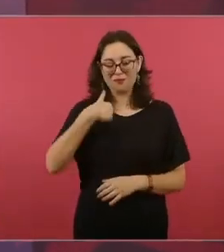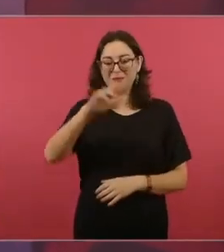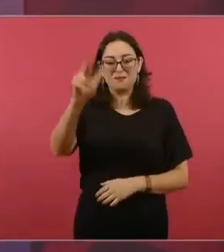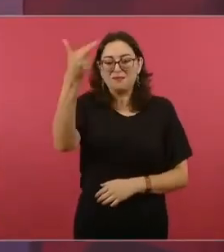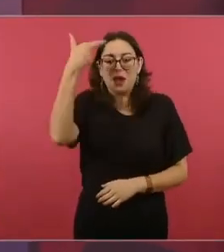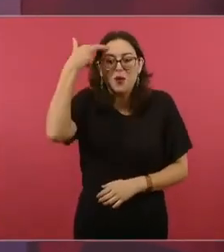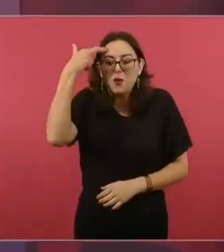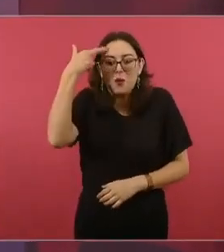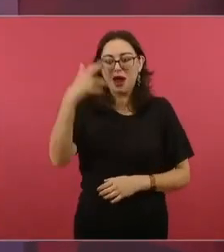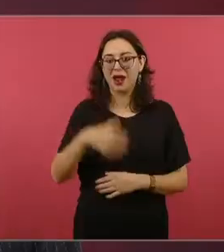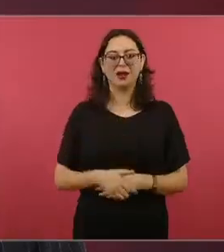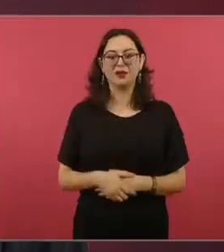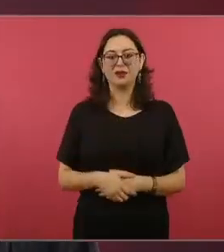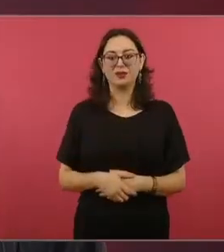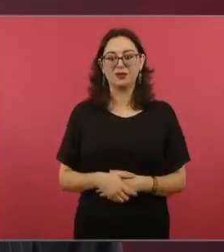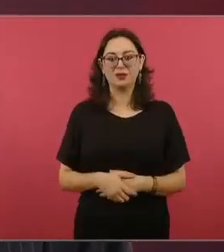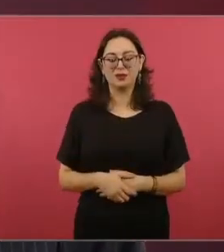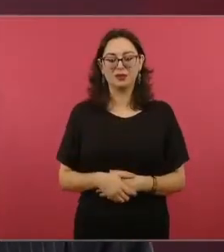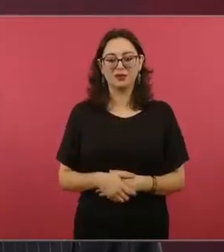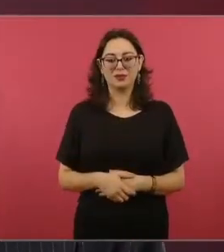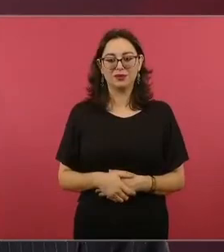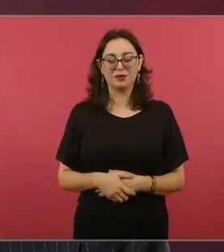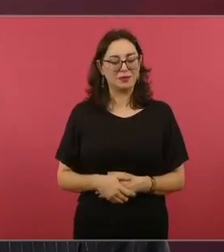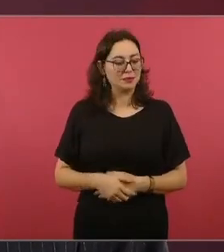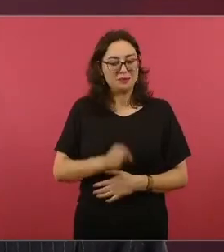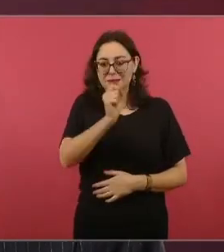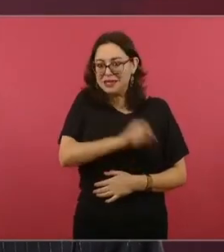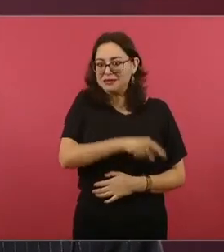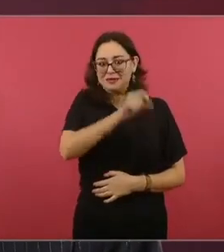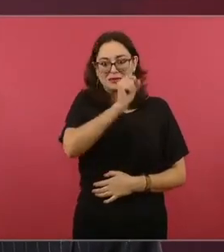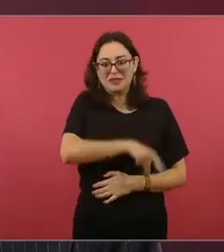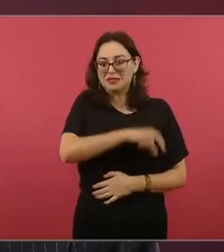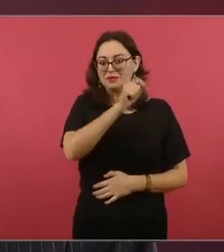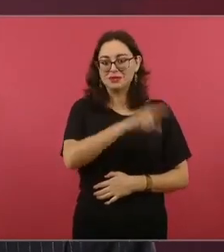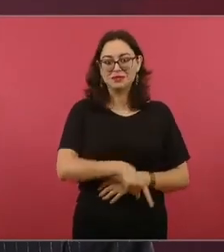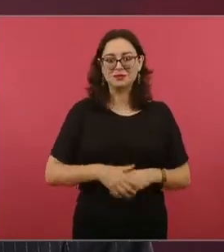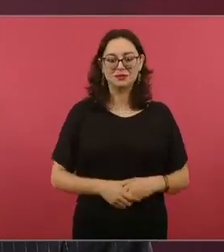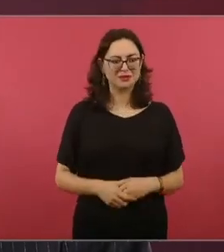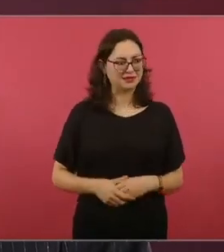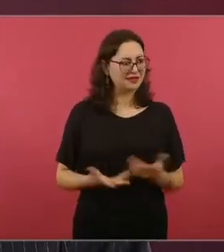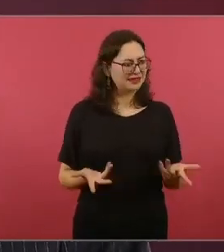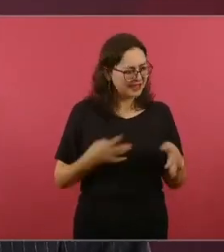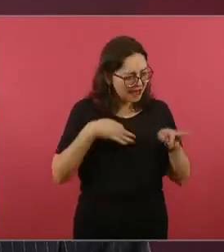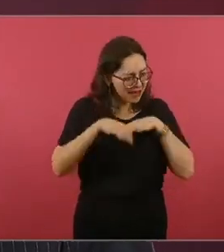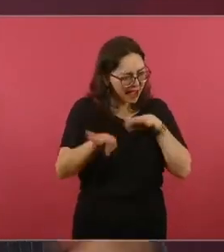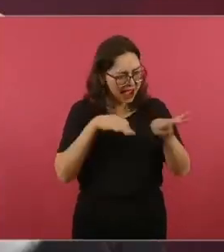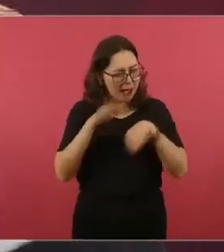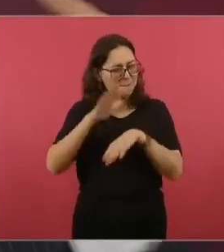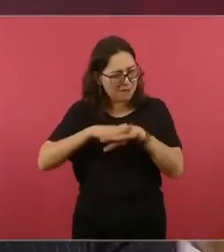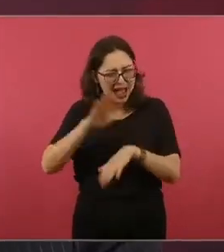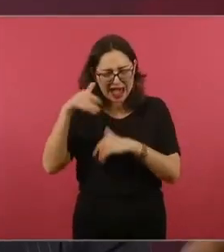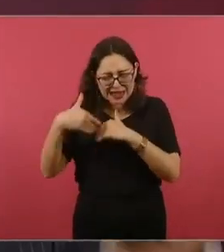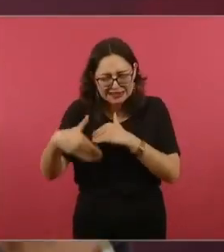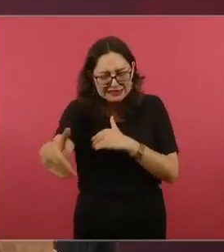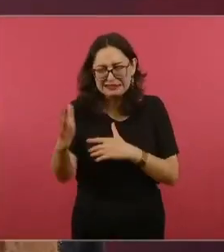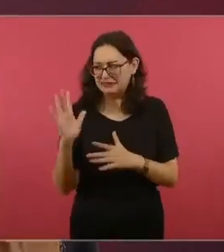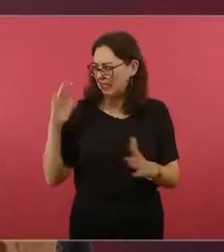como si no hubiesen trabajado toda la vida los adultos mayores. Pero